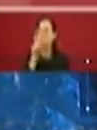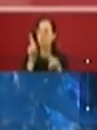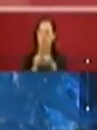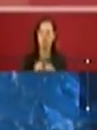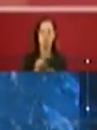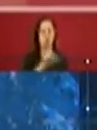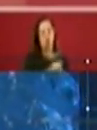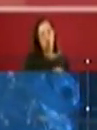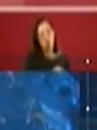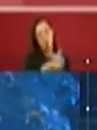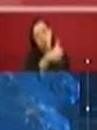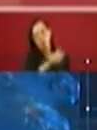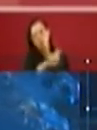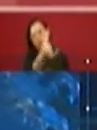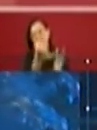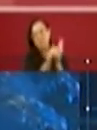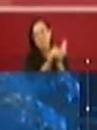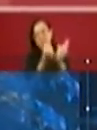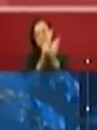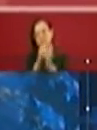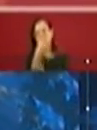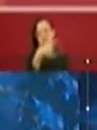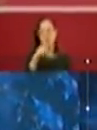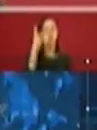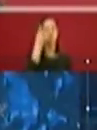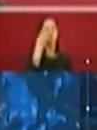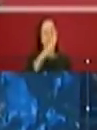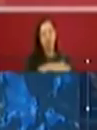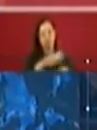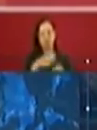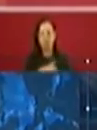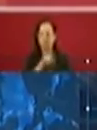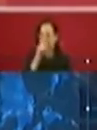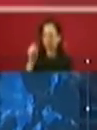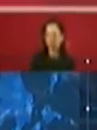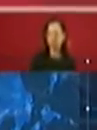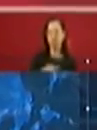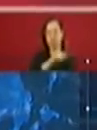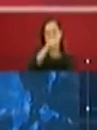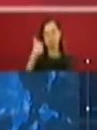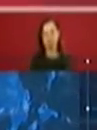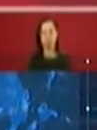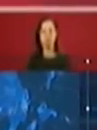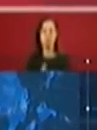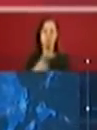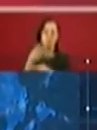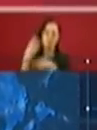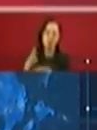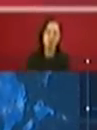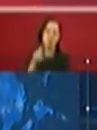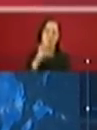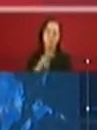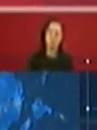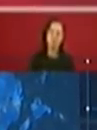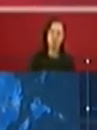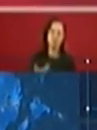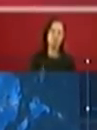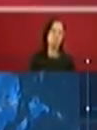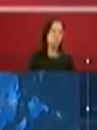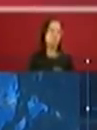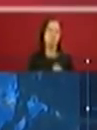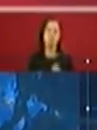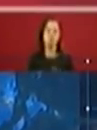que lo que demuestra estos días, Joaquín, y lo hemos platicado ya anteriormente, es este inicio de año, que ya pues